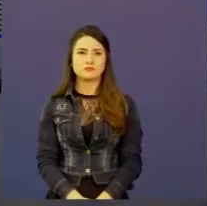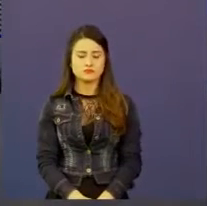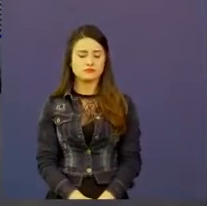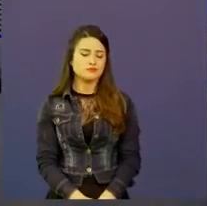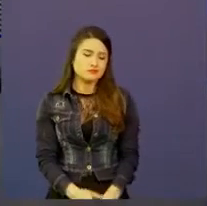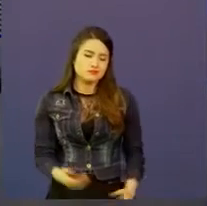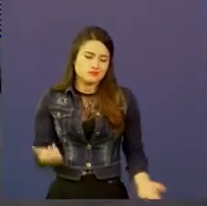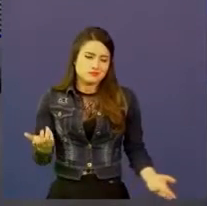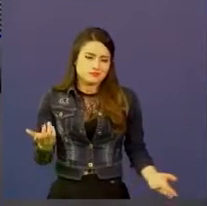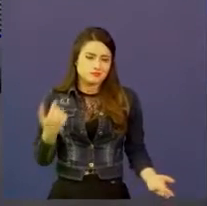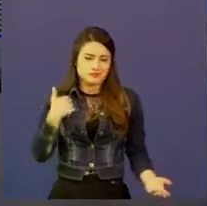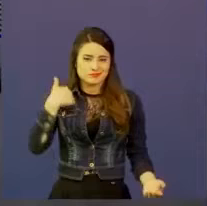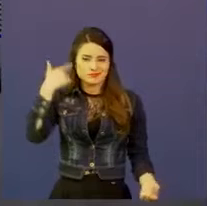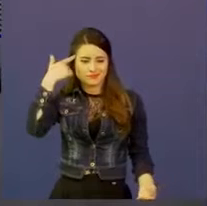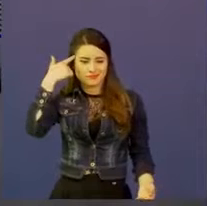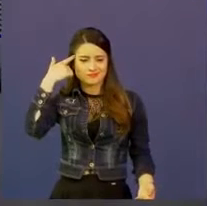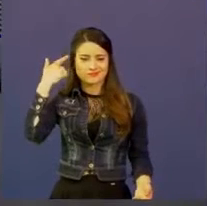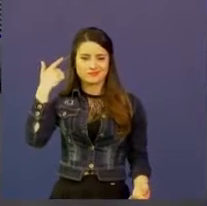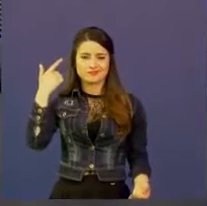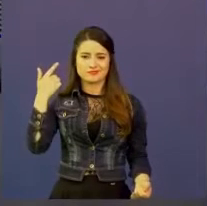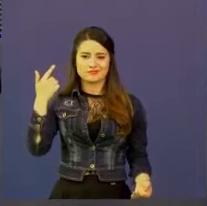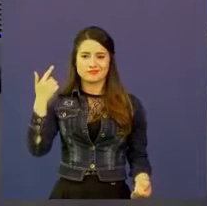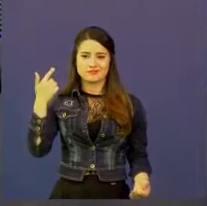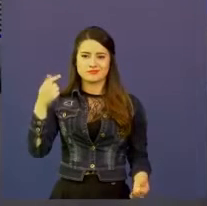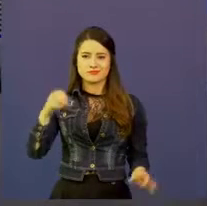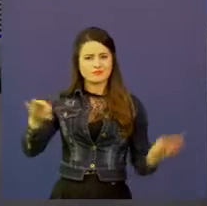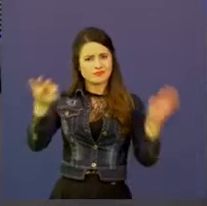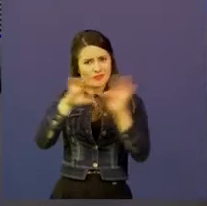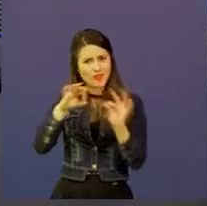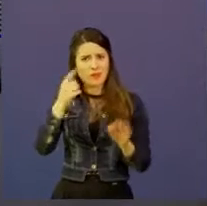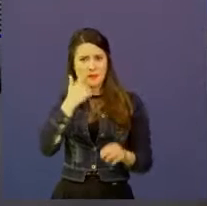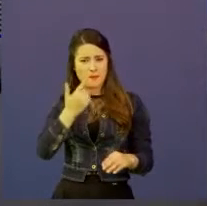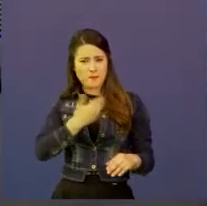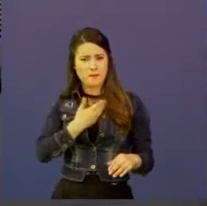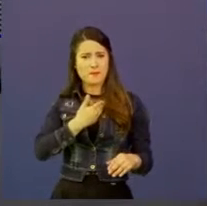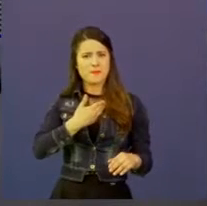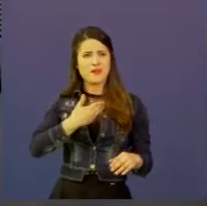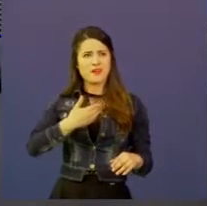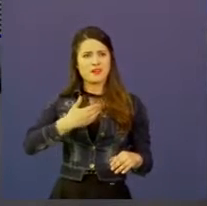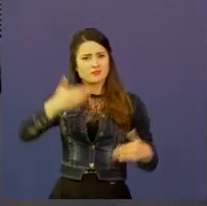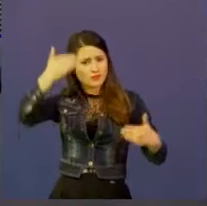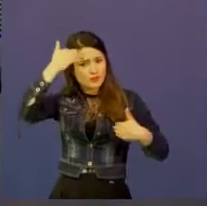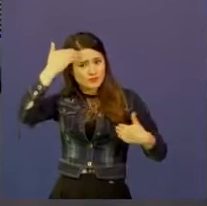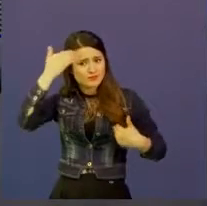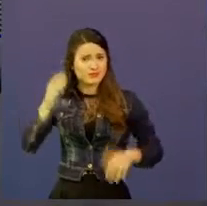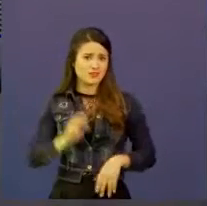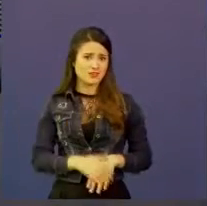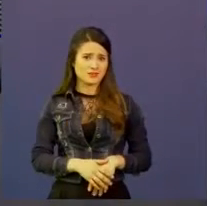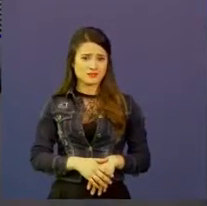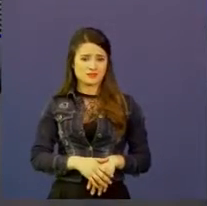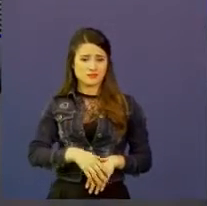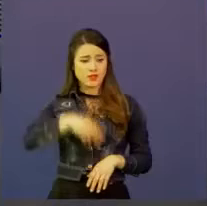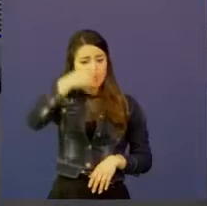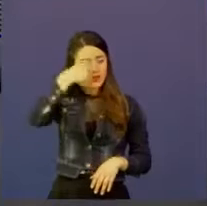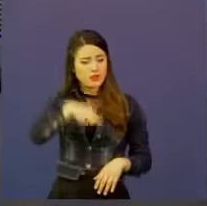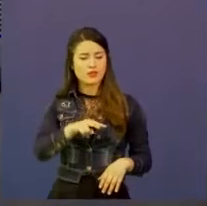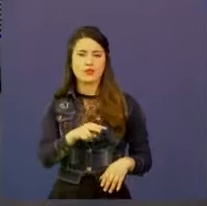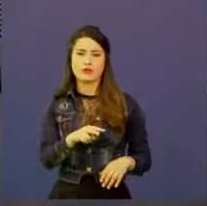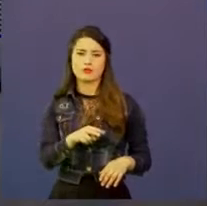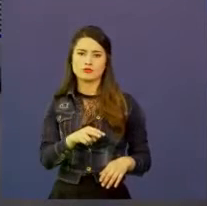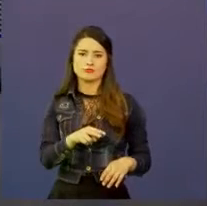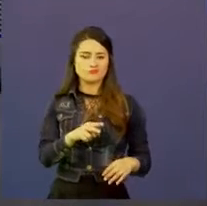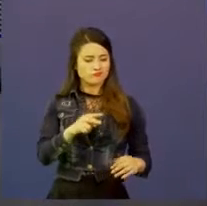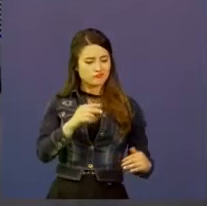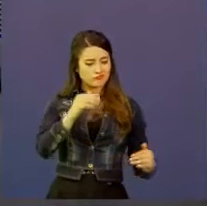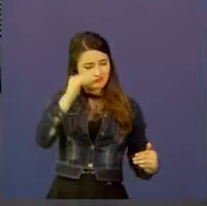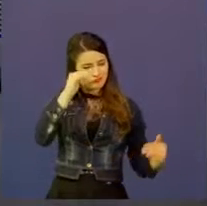que los padres se, digamos, que entren en la misma onda y en el mismo lenguaje con sus hijos. Entonces yo creo que la jerarquía está en cuando